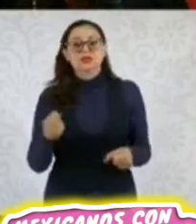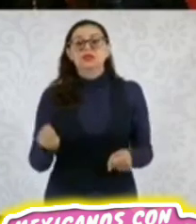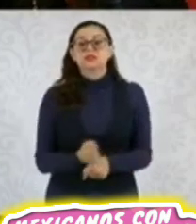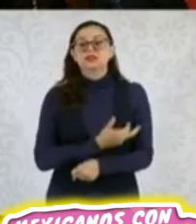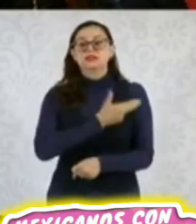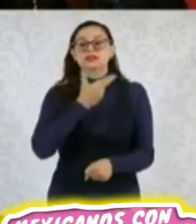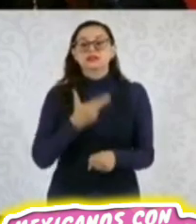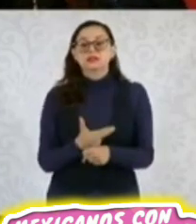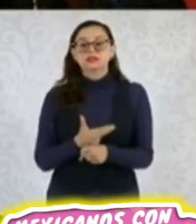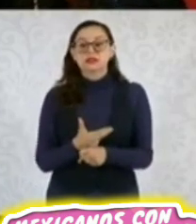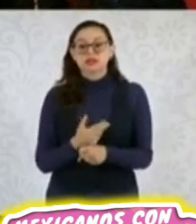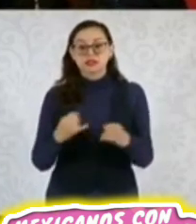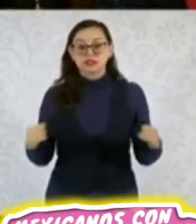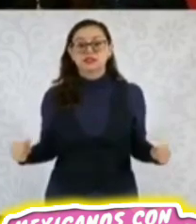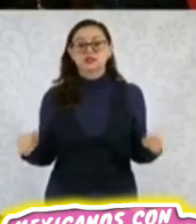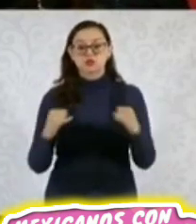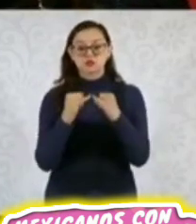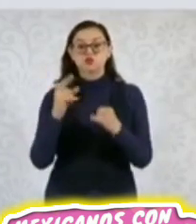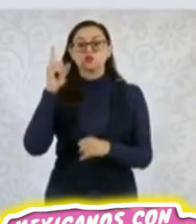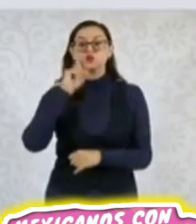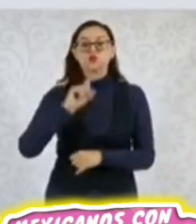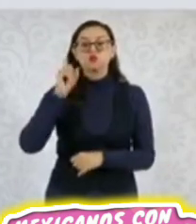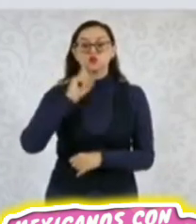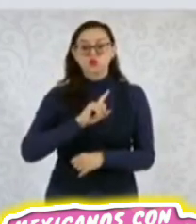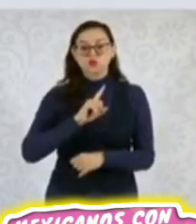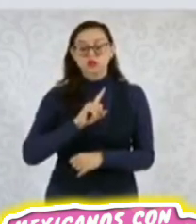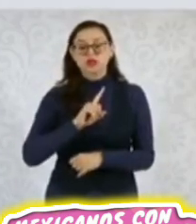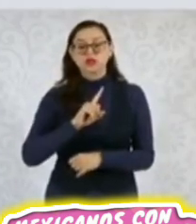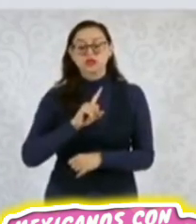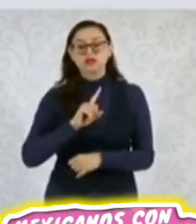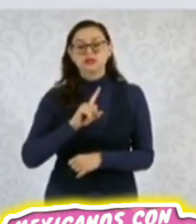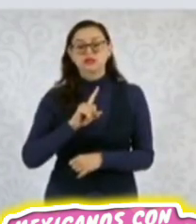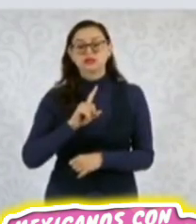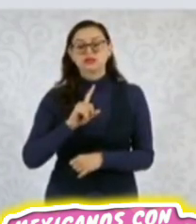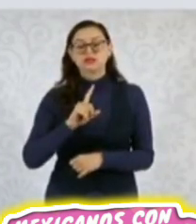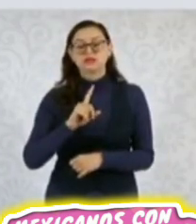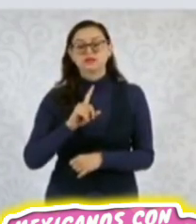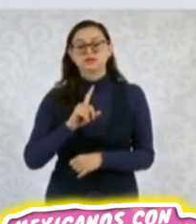secretaria de las mujeres, de la Secretaría de las Mujeres,